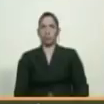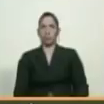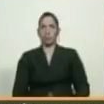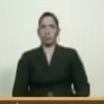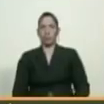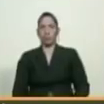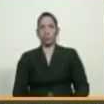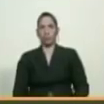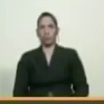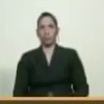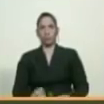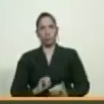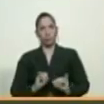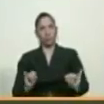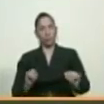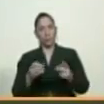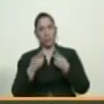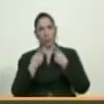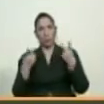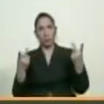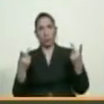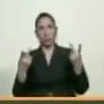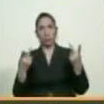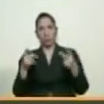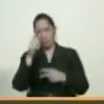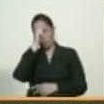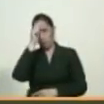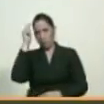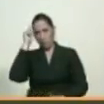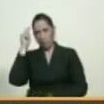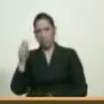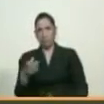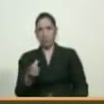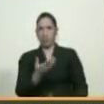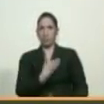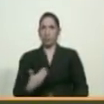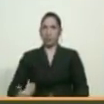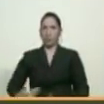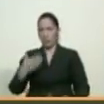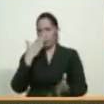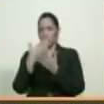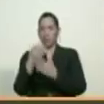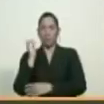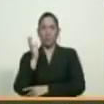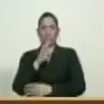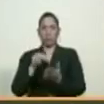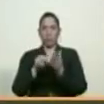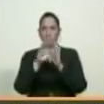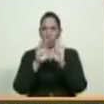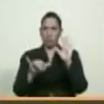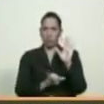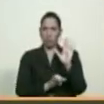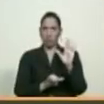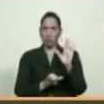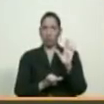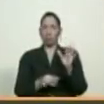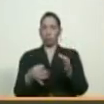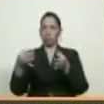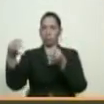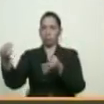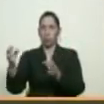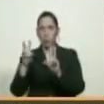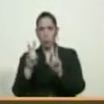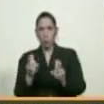fue anunciado por el vicepresidente Tarek El Aissami ante la Asamblea Nacional Constituyente al momento de la presentación de la